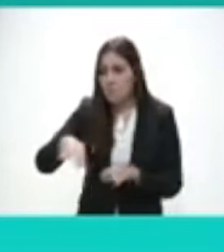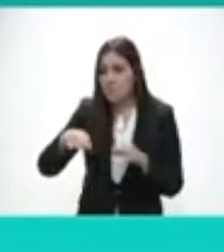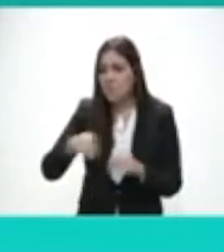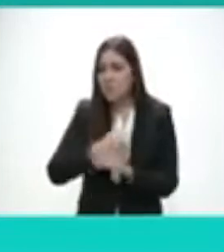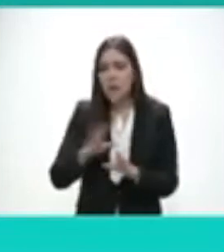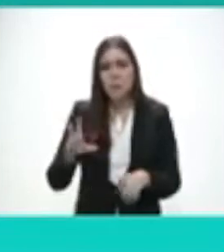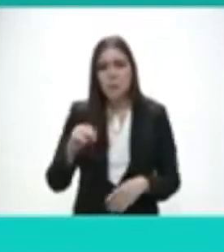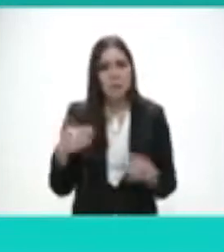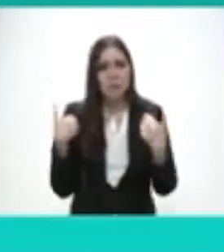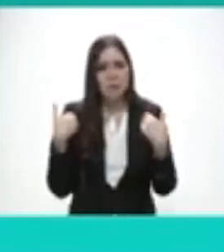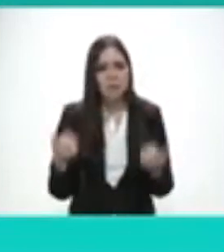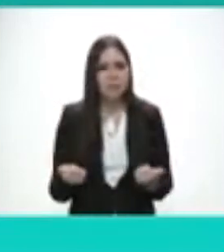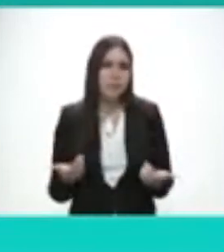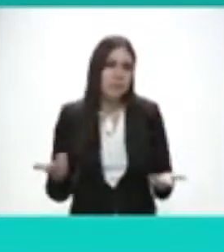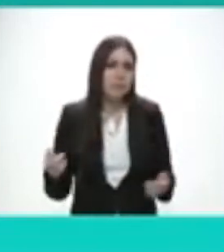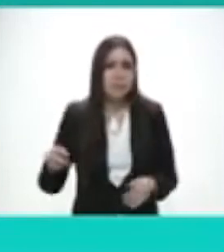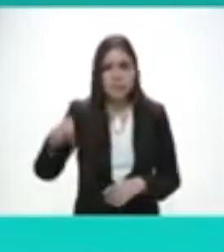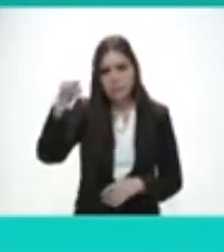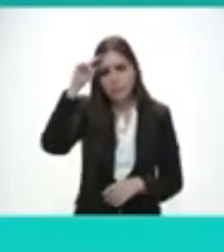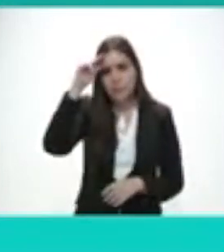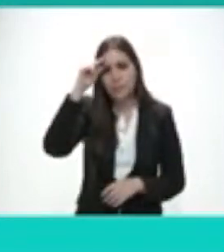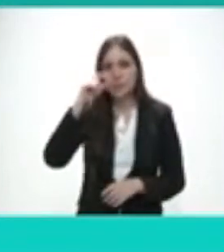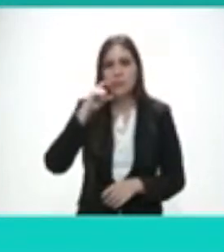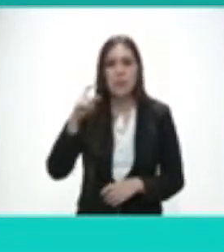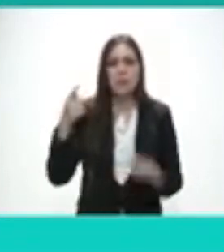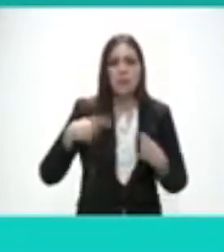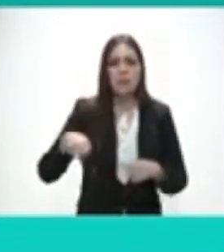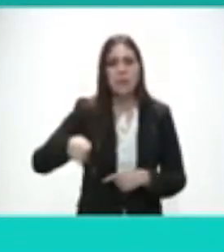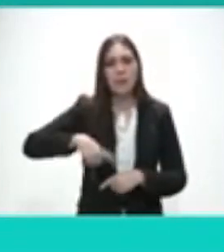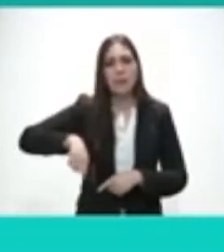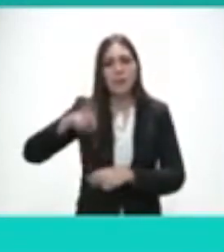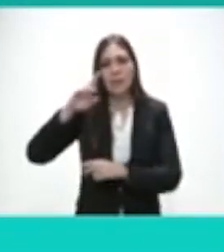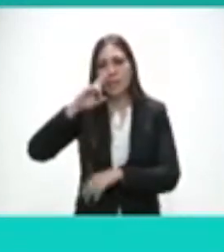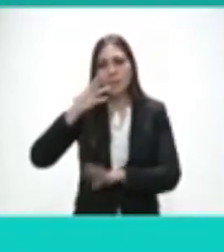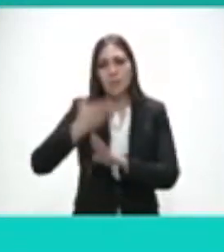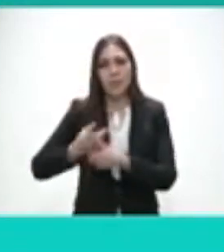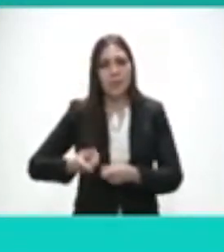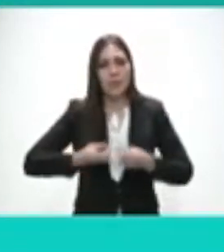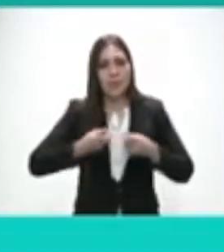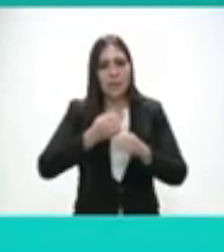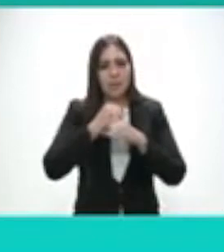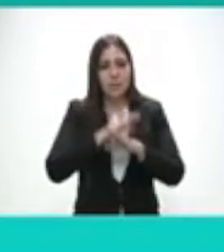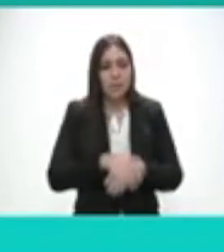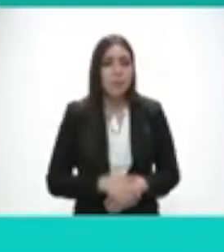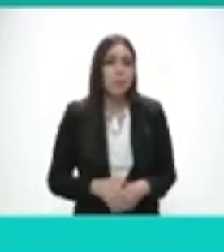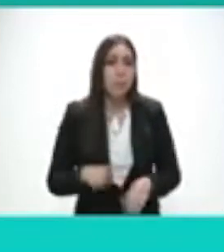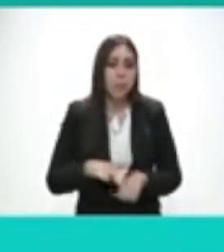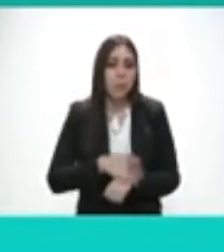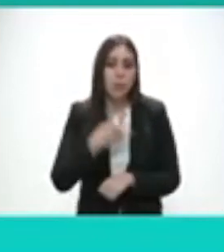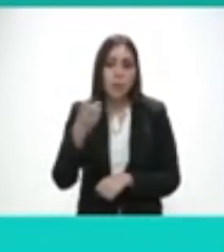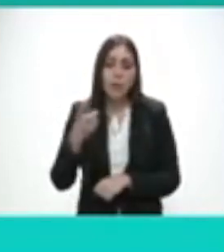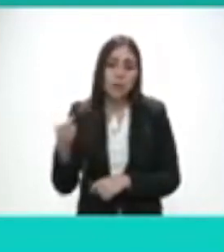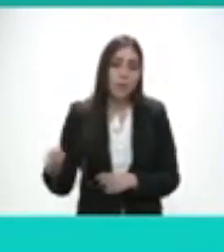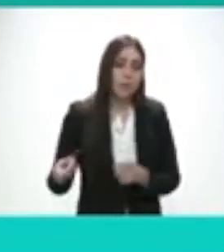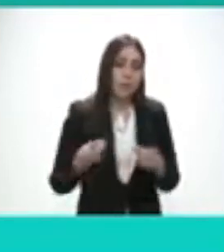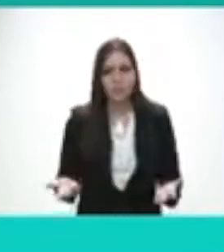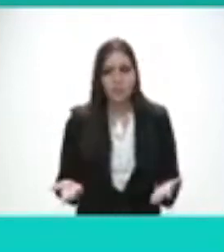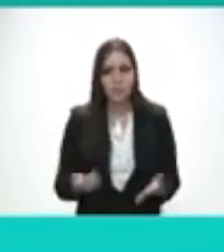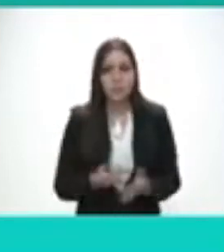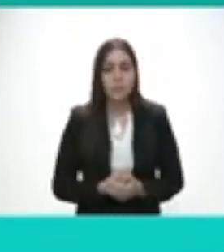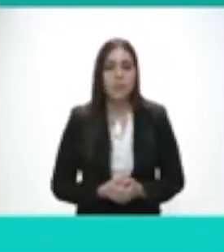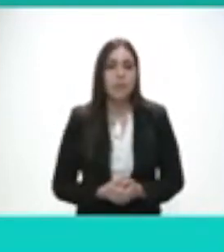salida muy habilidosa de los sujetos obligados aclara y entonces la aclaración hace que se gane